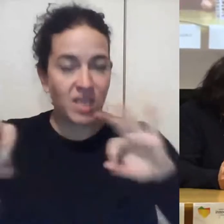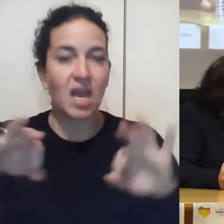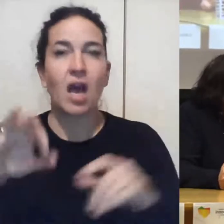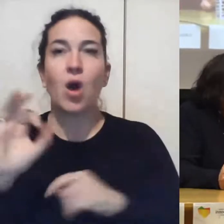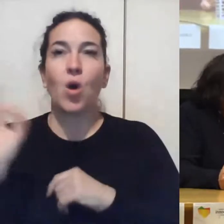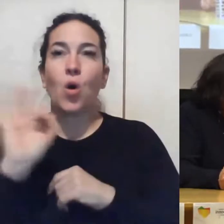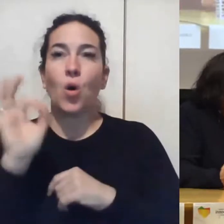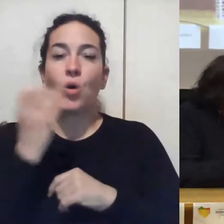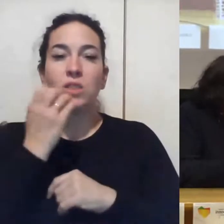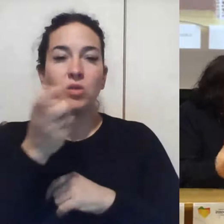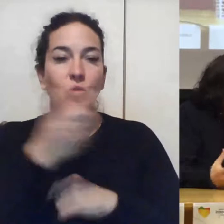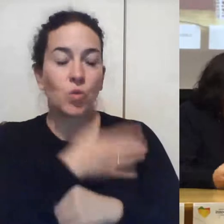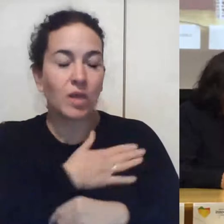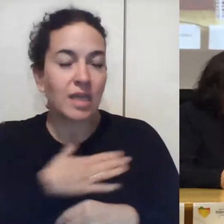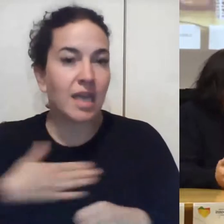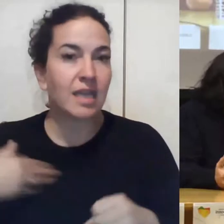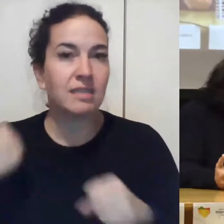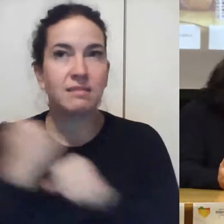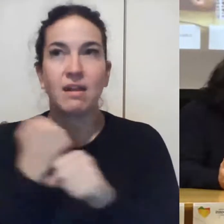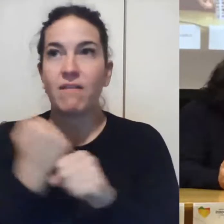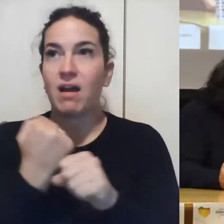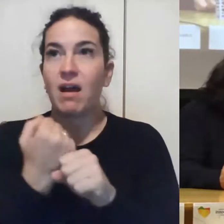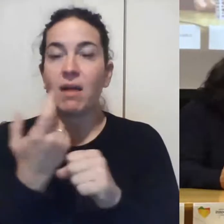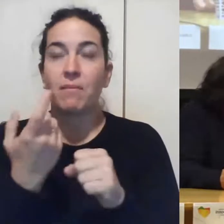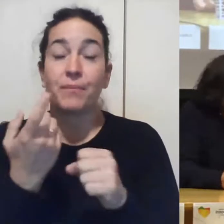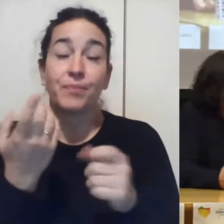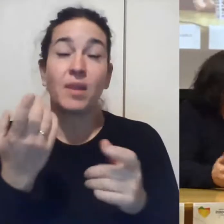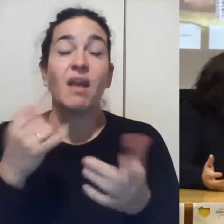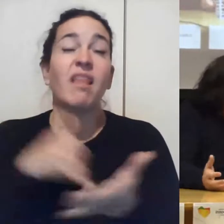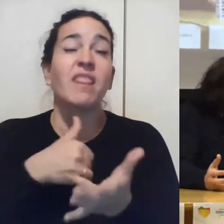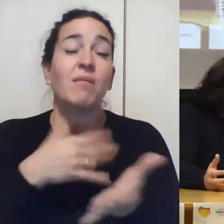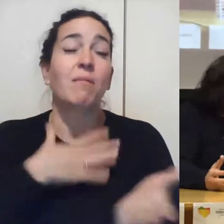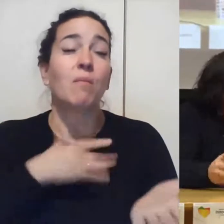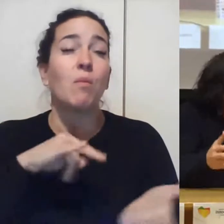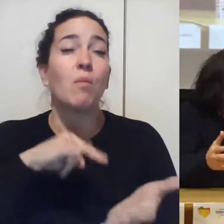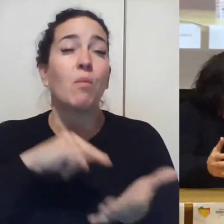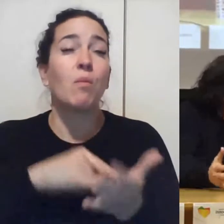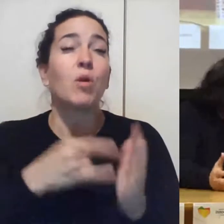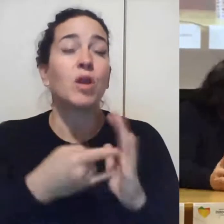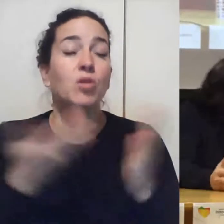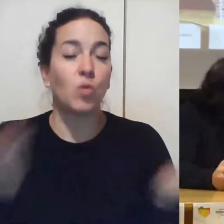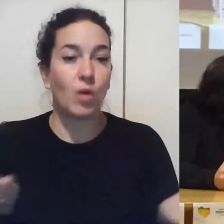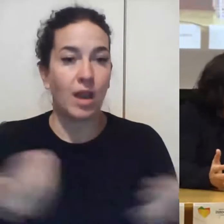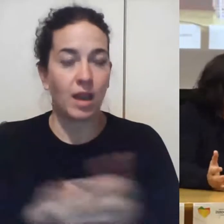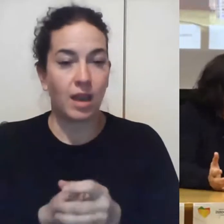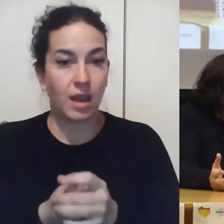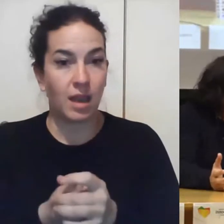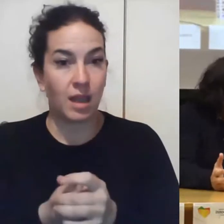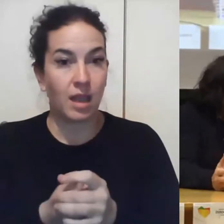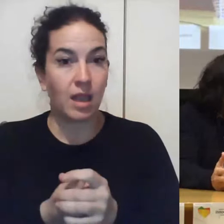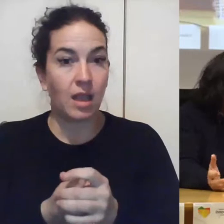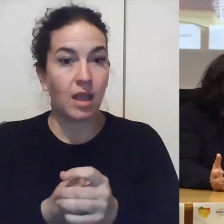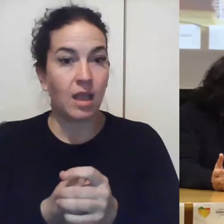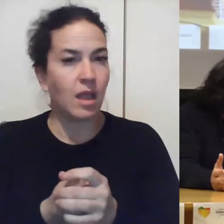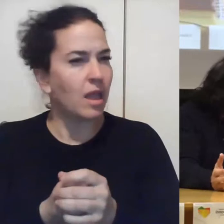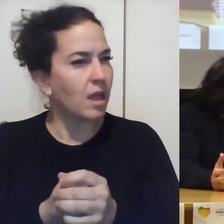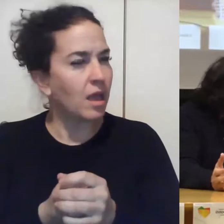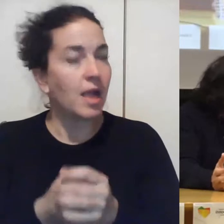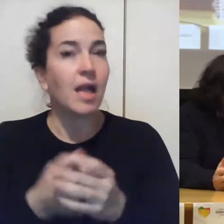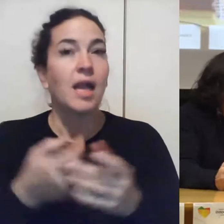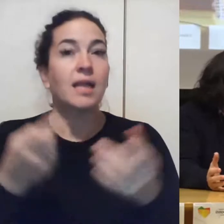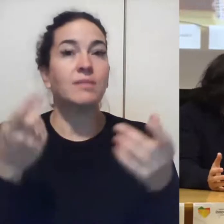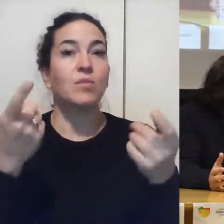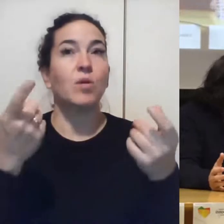una de las, podemos decir, debilidades de mi proyecto es que los actores de grafía, muchos profesores de rotulación de toda España,